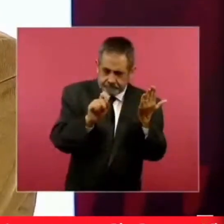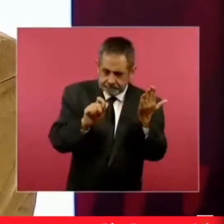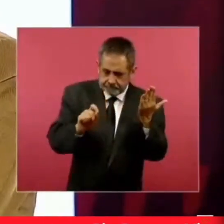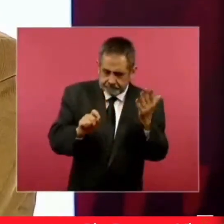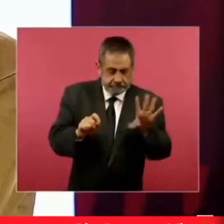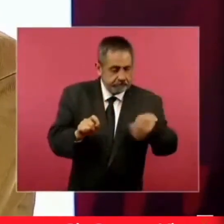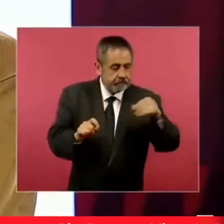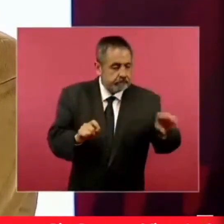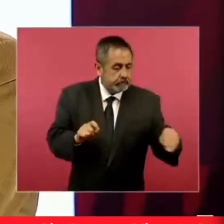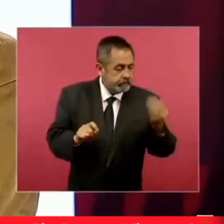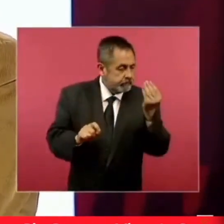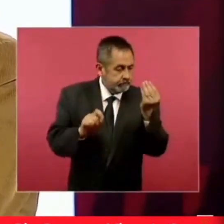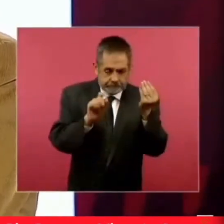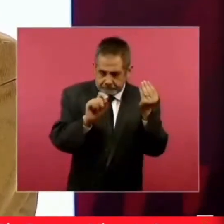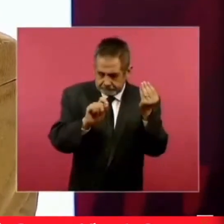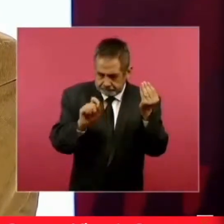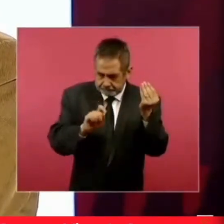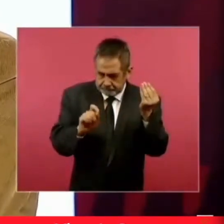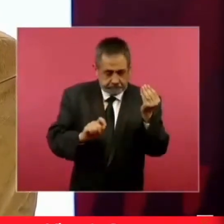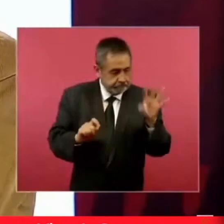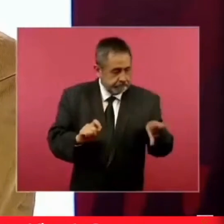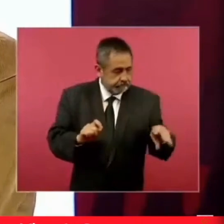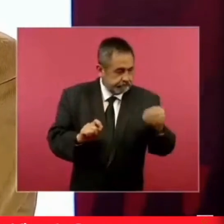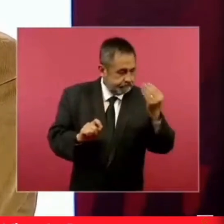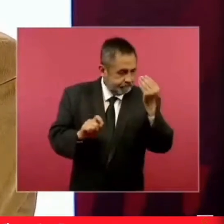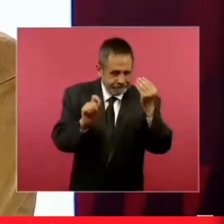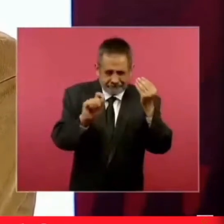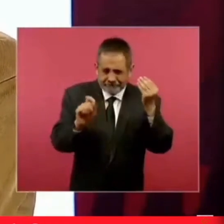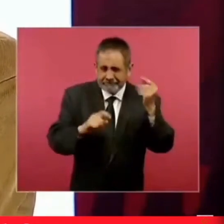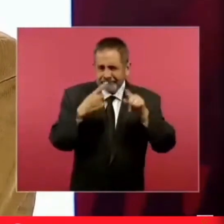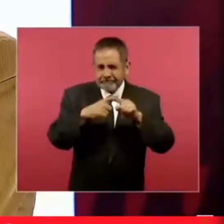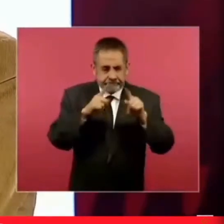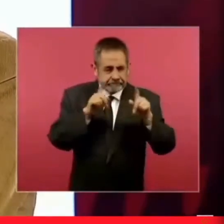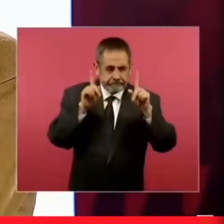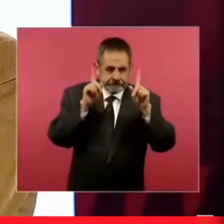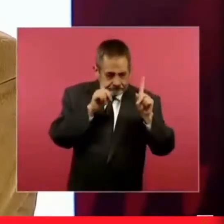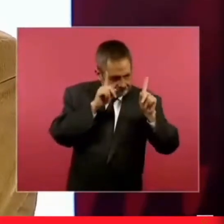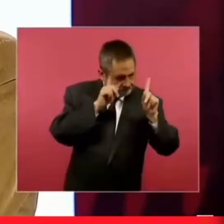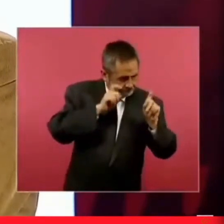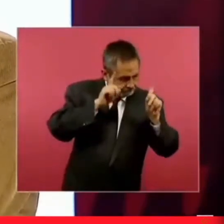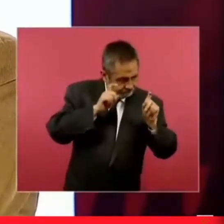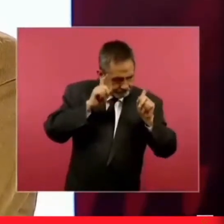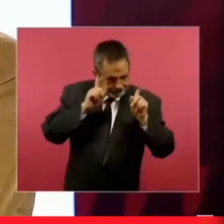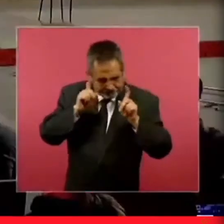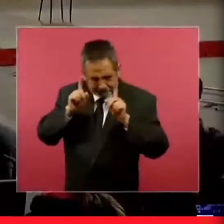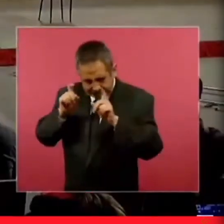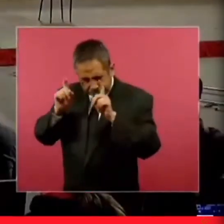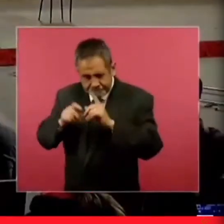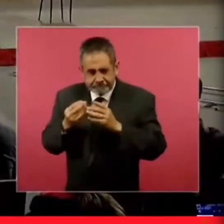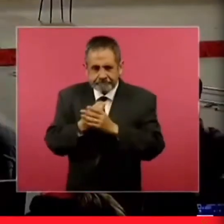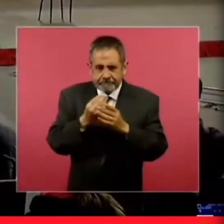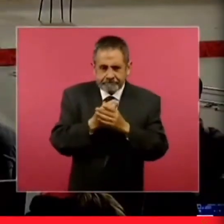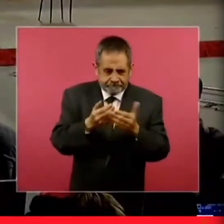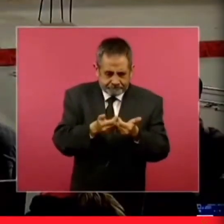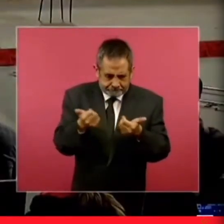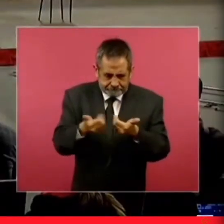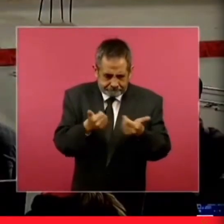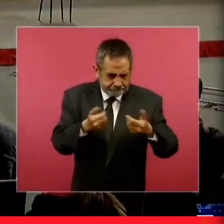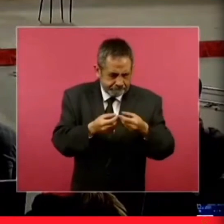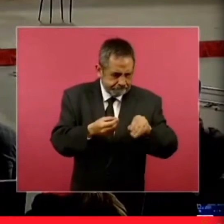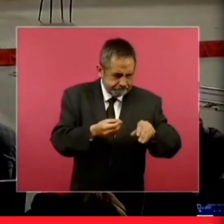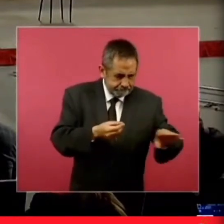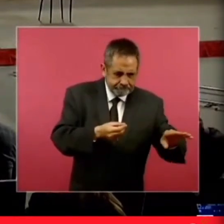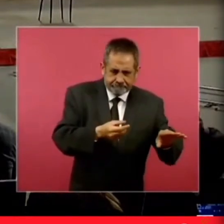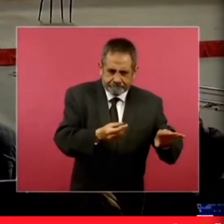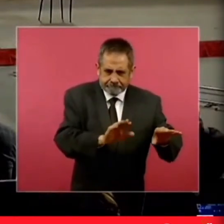puede dar cuenta del estrato en el que aparecieron, son fotografiados para poder hacer nuestras clasificaciones del material